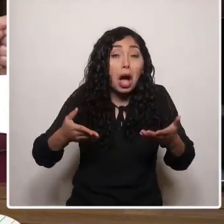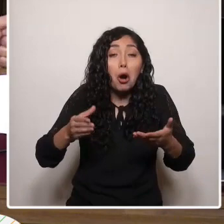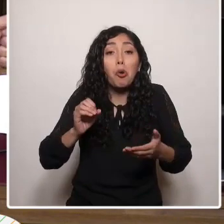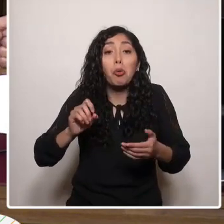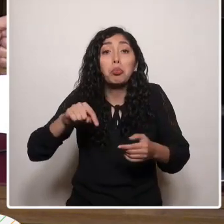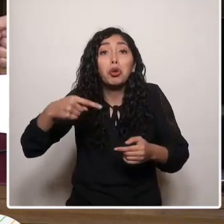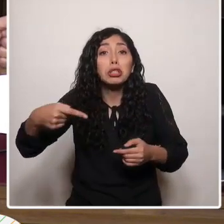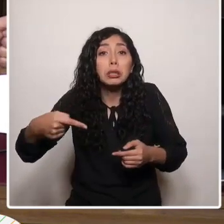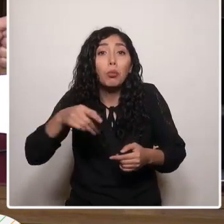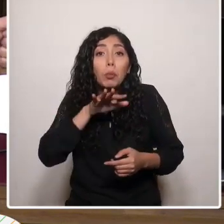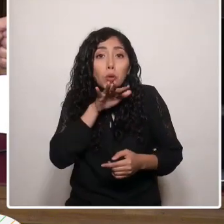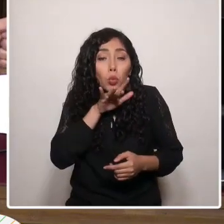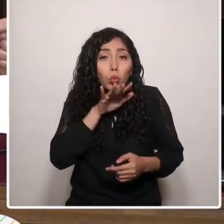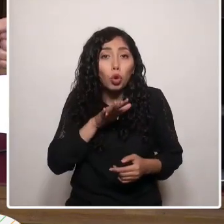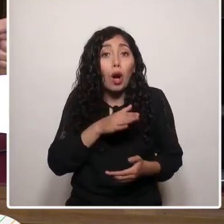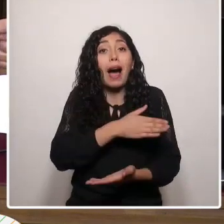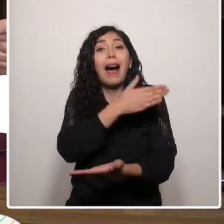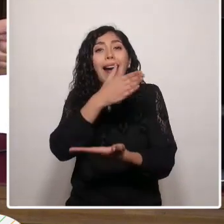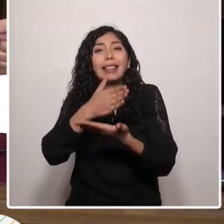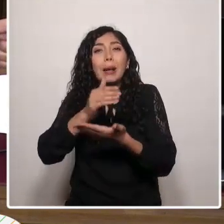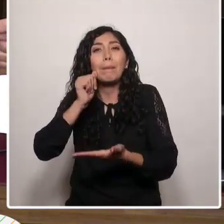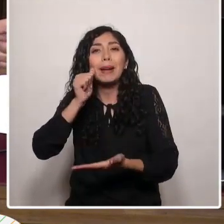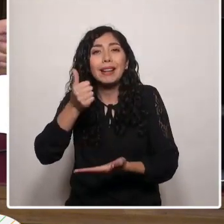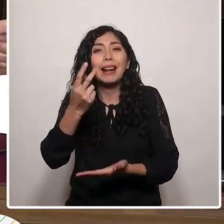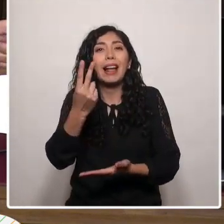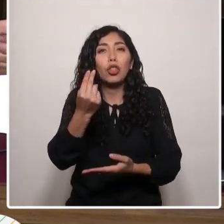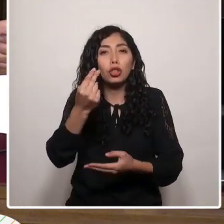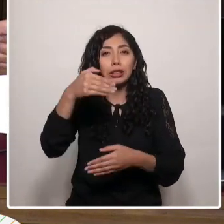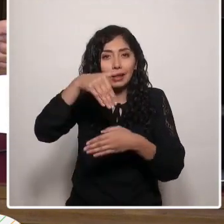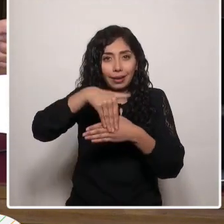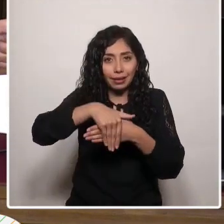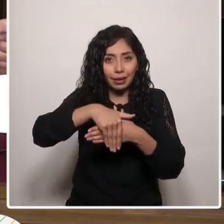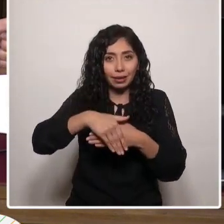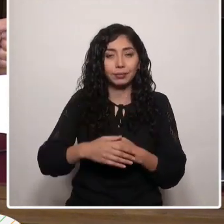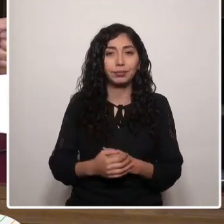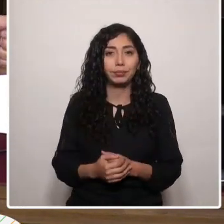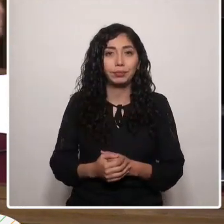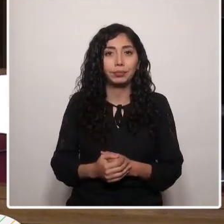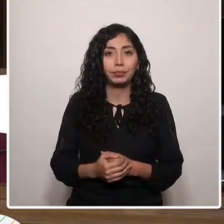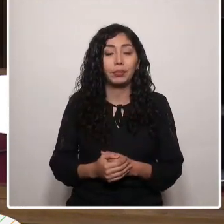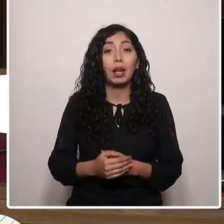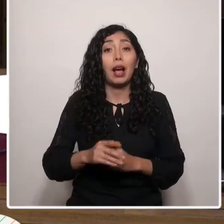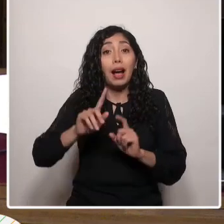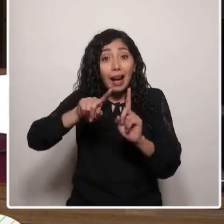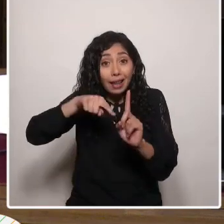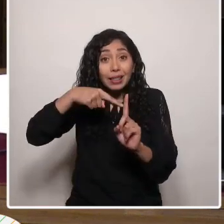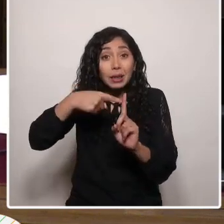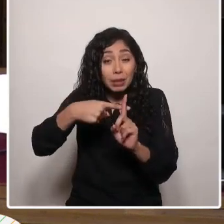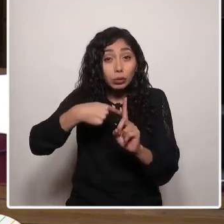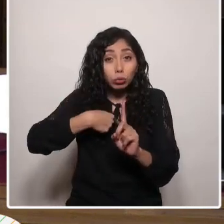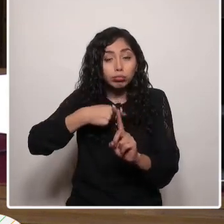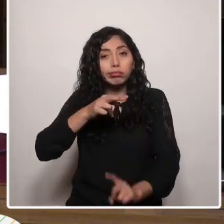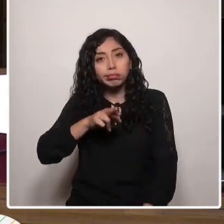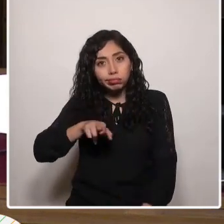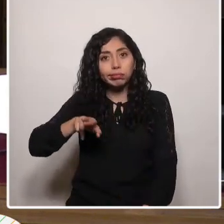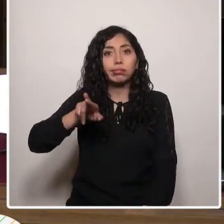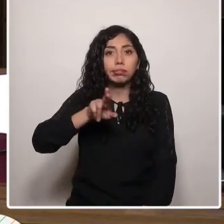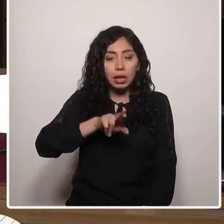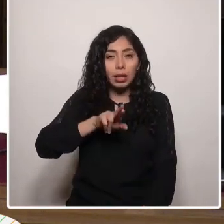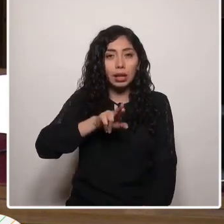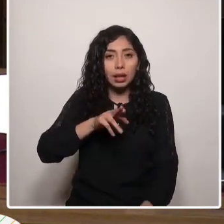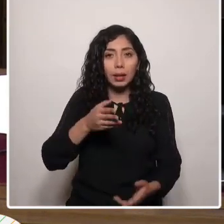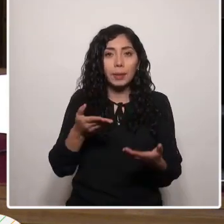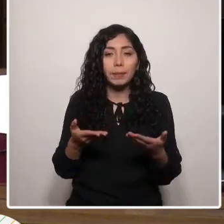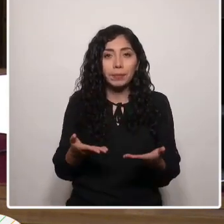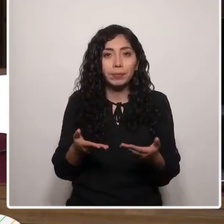próximos minutos hasta mañana al mediodía. Y además, reitero,